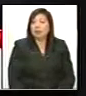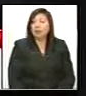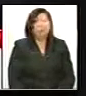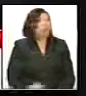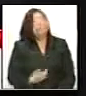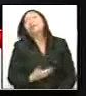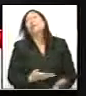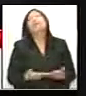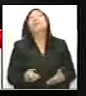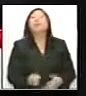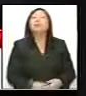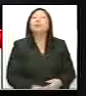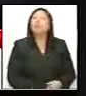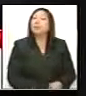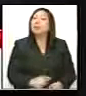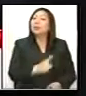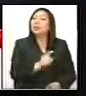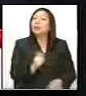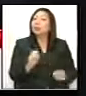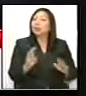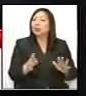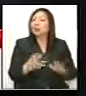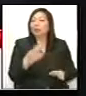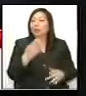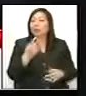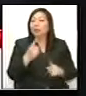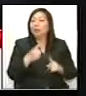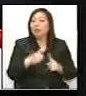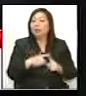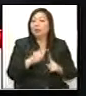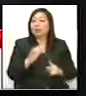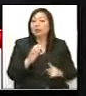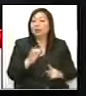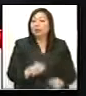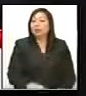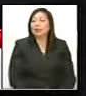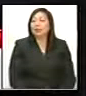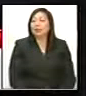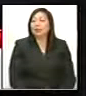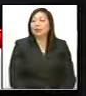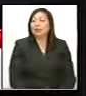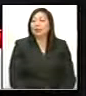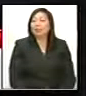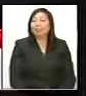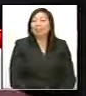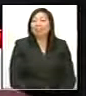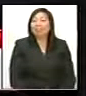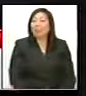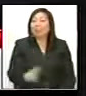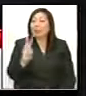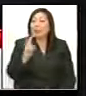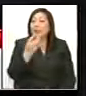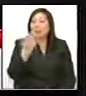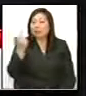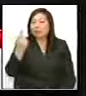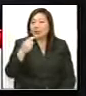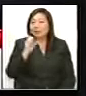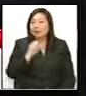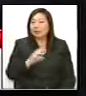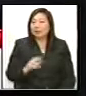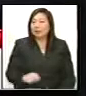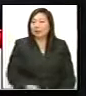podemos distinguir, y tenemos 119 pacientes de tuberculosis venezolanos. Como ustedes saben, acá más bien vienen a contagiarse por las